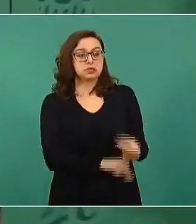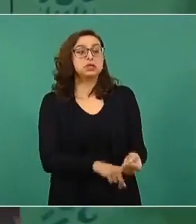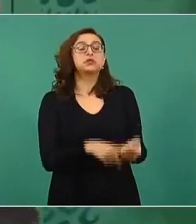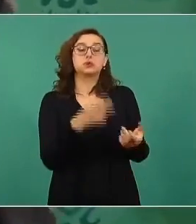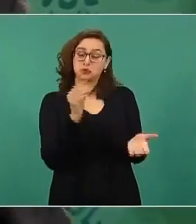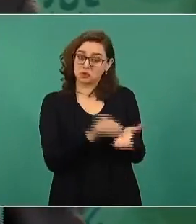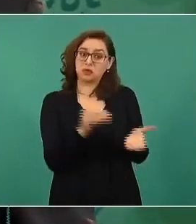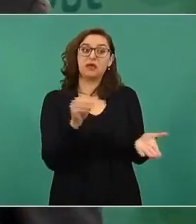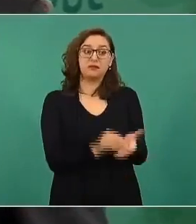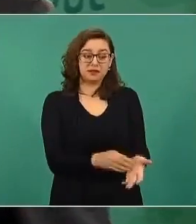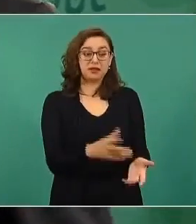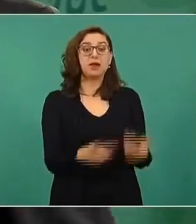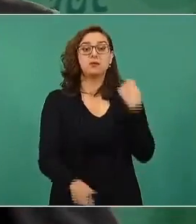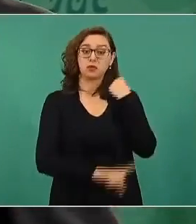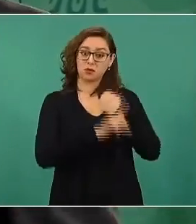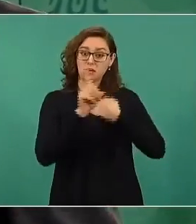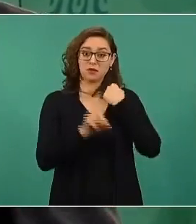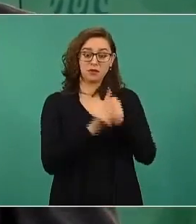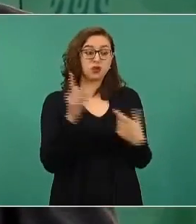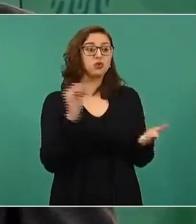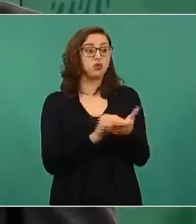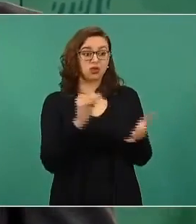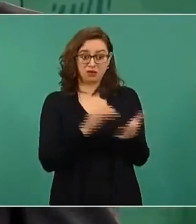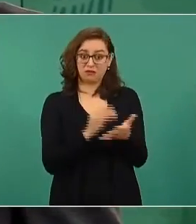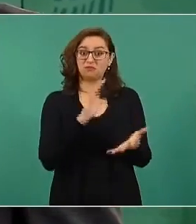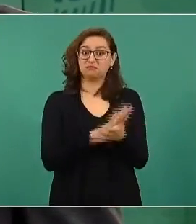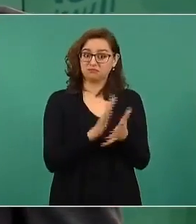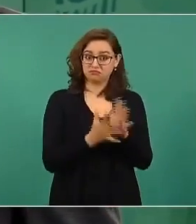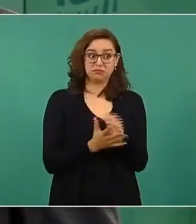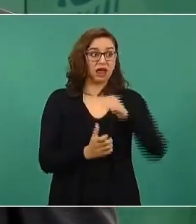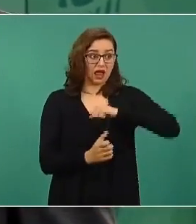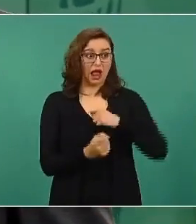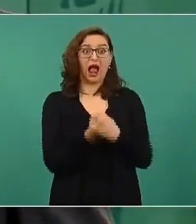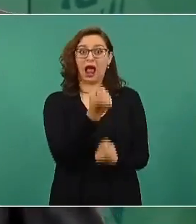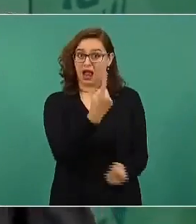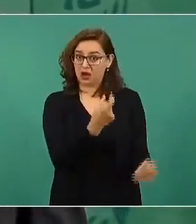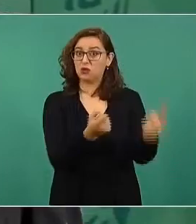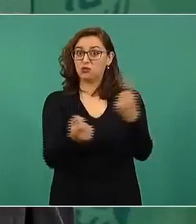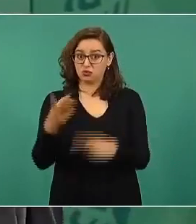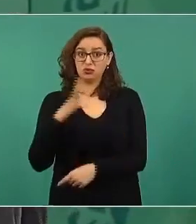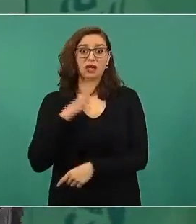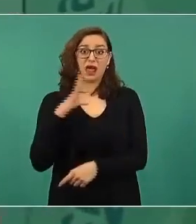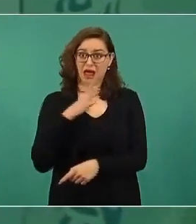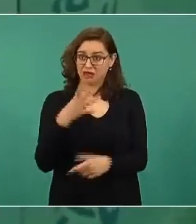influyentismo que viene de tiempo atrás y que